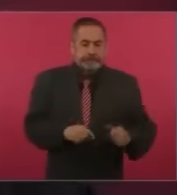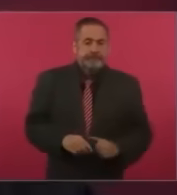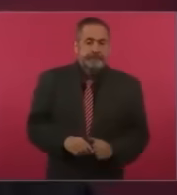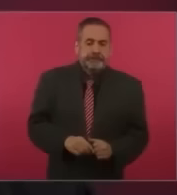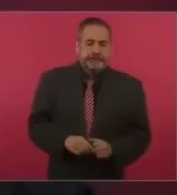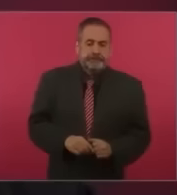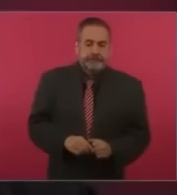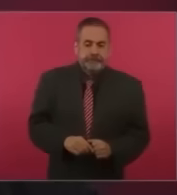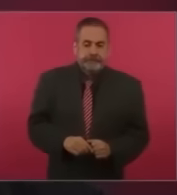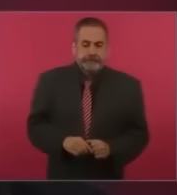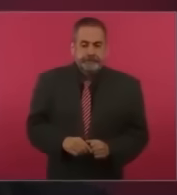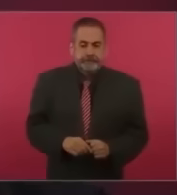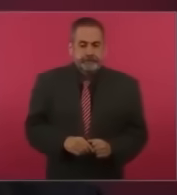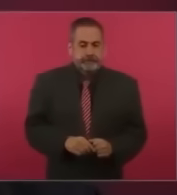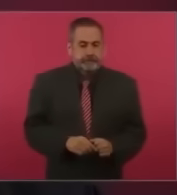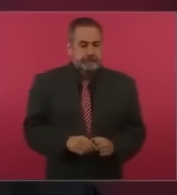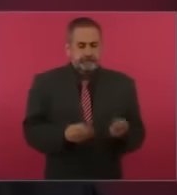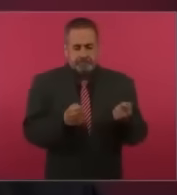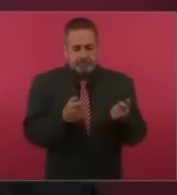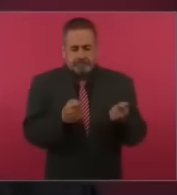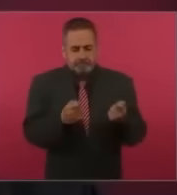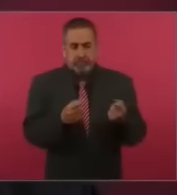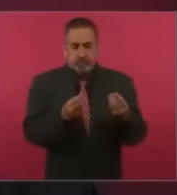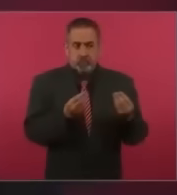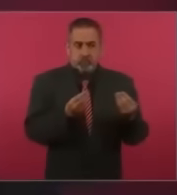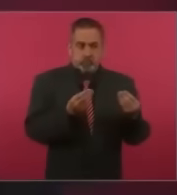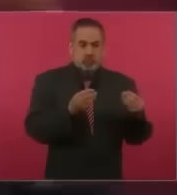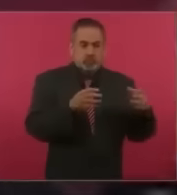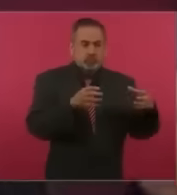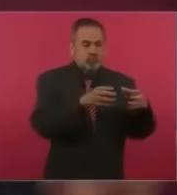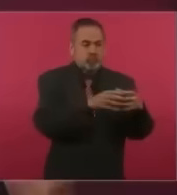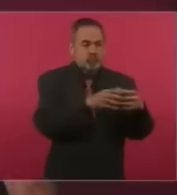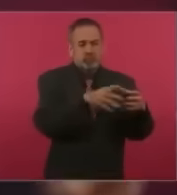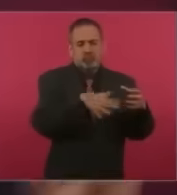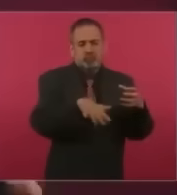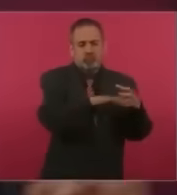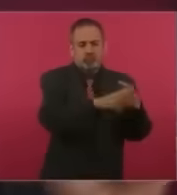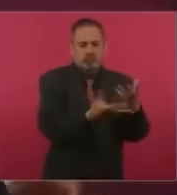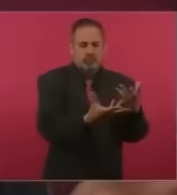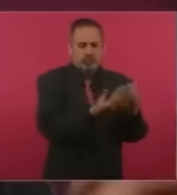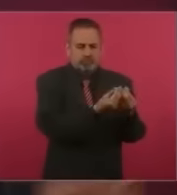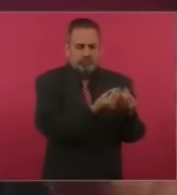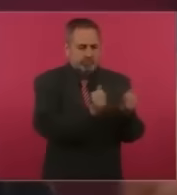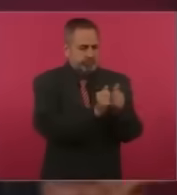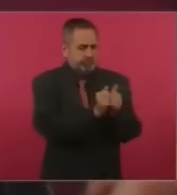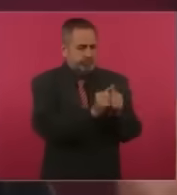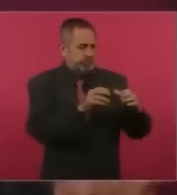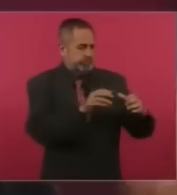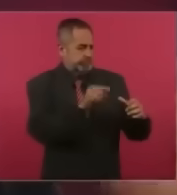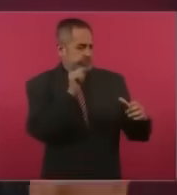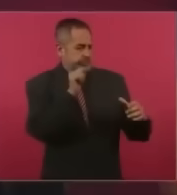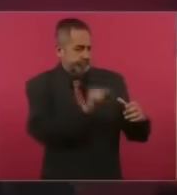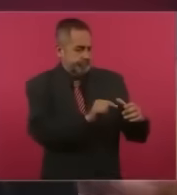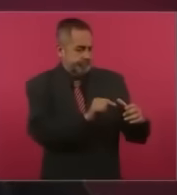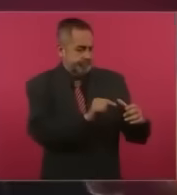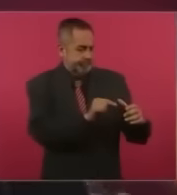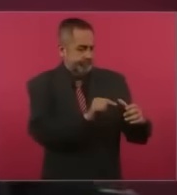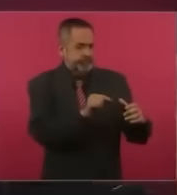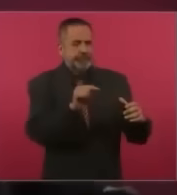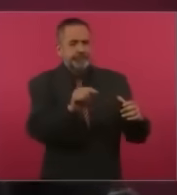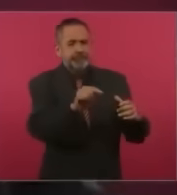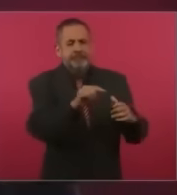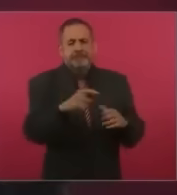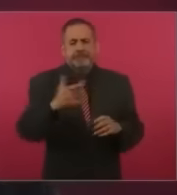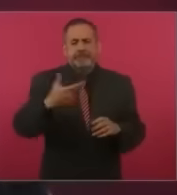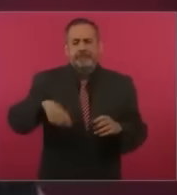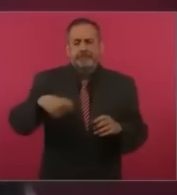entendía la preocupación no están claras sus implicaciones futuras La pregunta es si López Obrador el obradorismo como